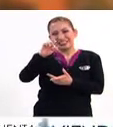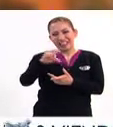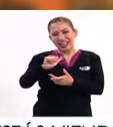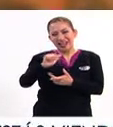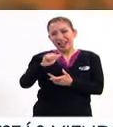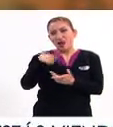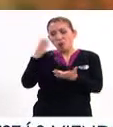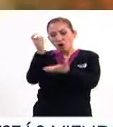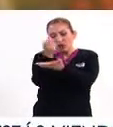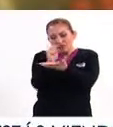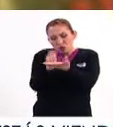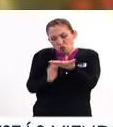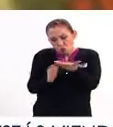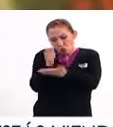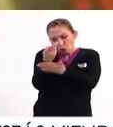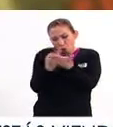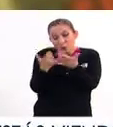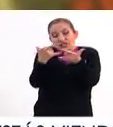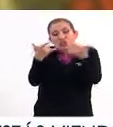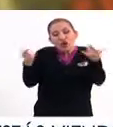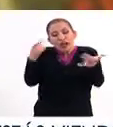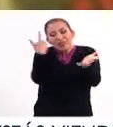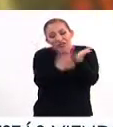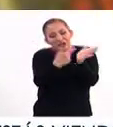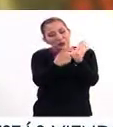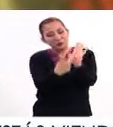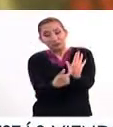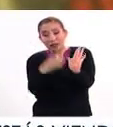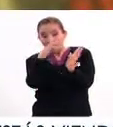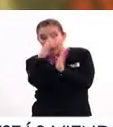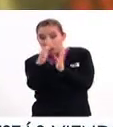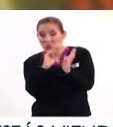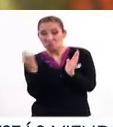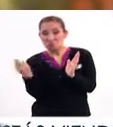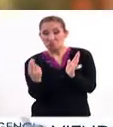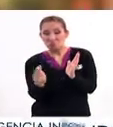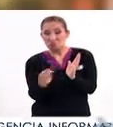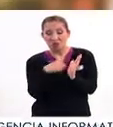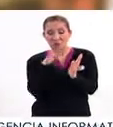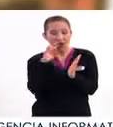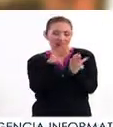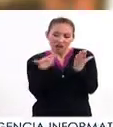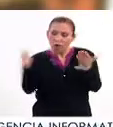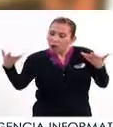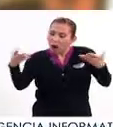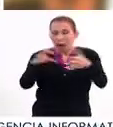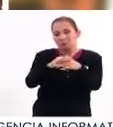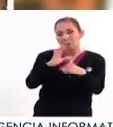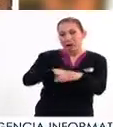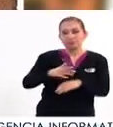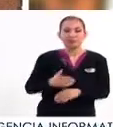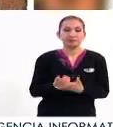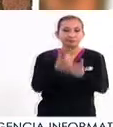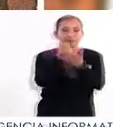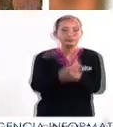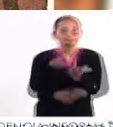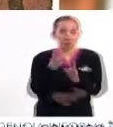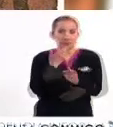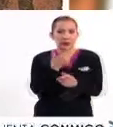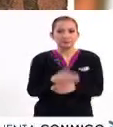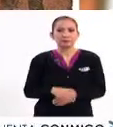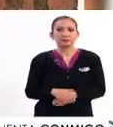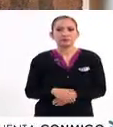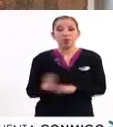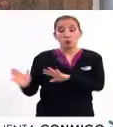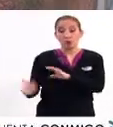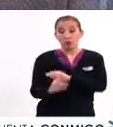través de un grabado cuenta toda una historia sin leer el texto. Claro. Y si uno lee el texto, bueno, pues se complementa más. ¿Y las